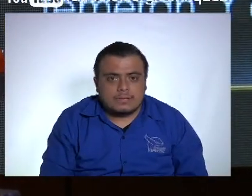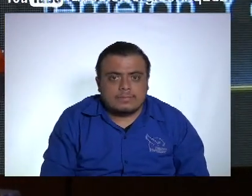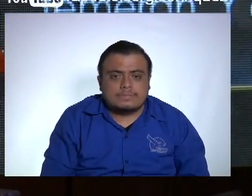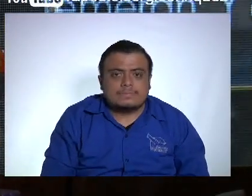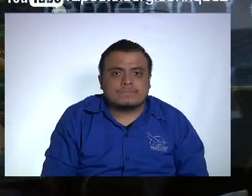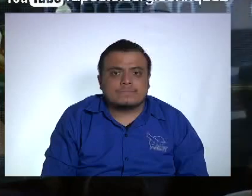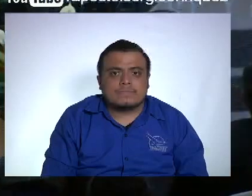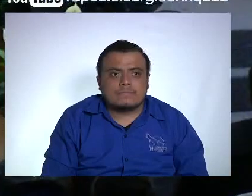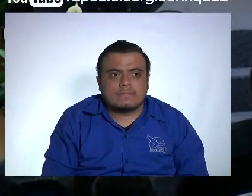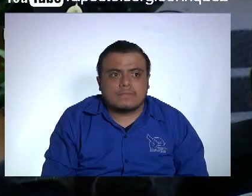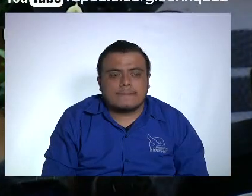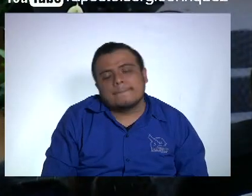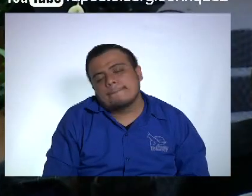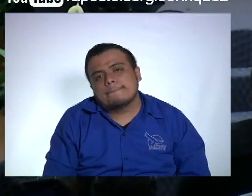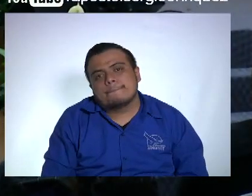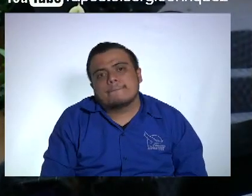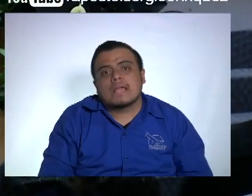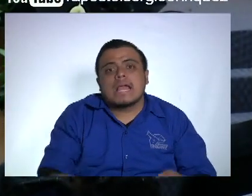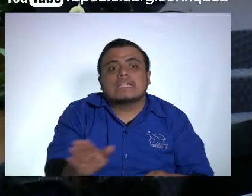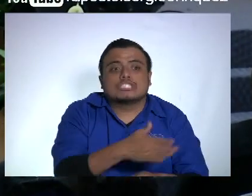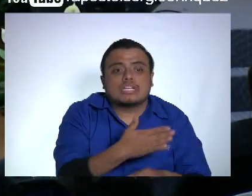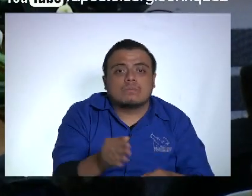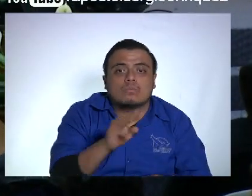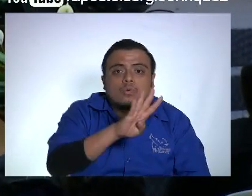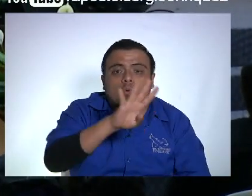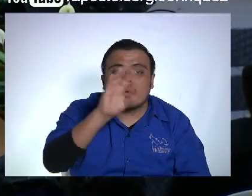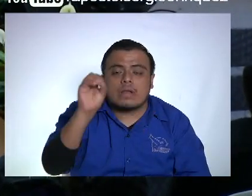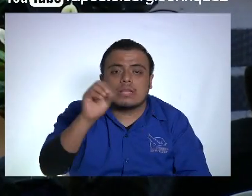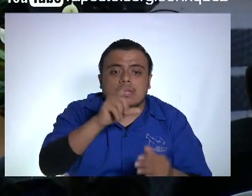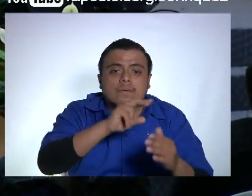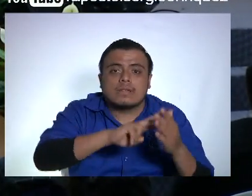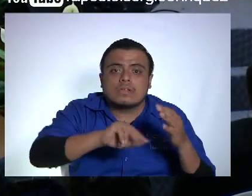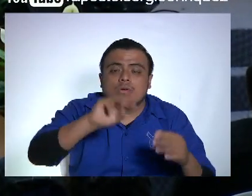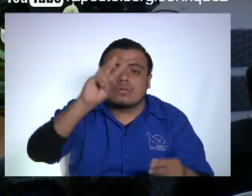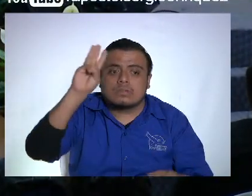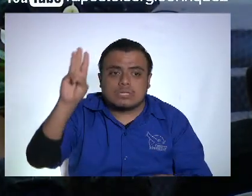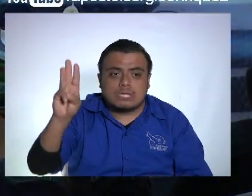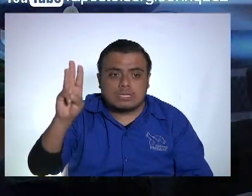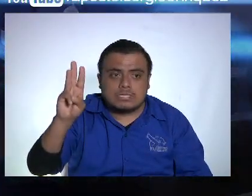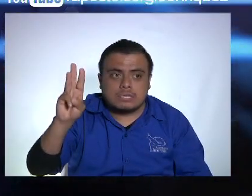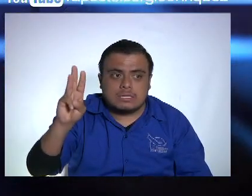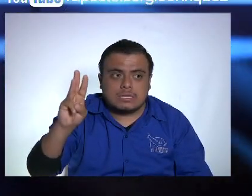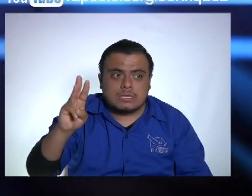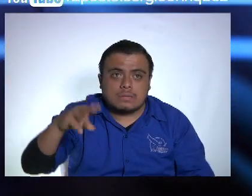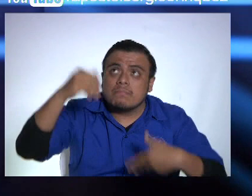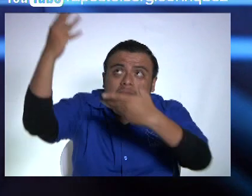Aleluya, dice Salmos 43. Puso luego en mi boca un cántico nuevo: